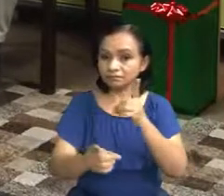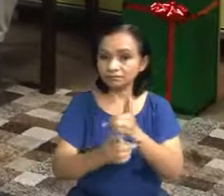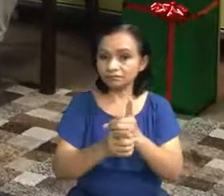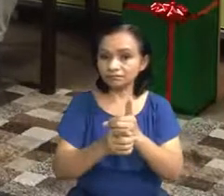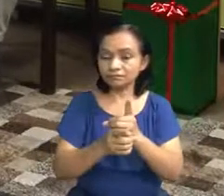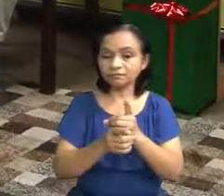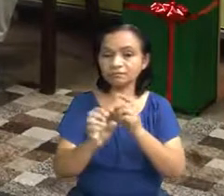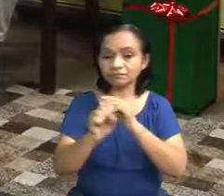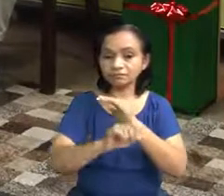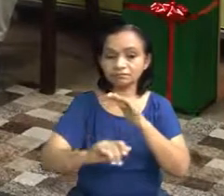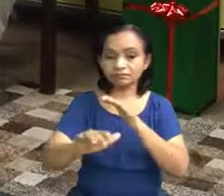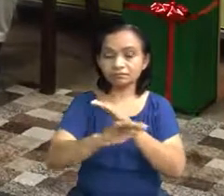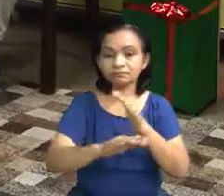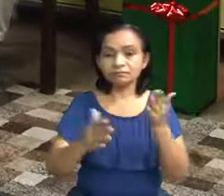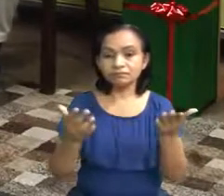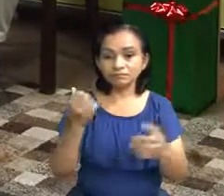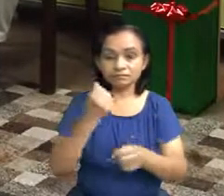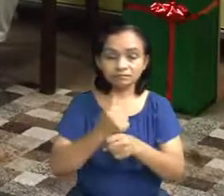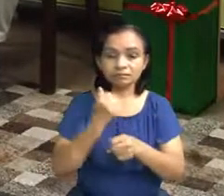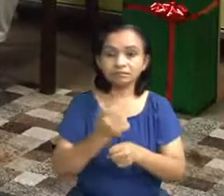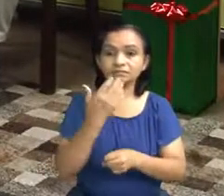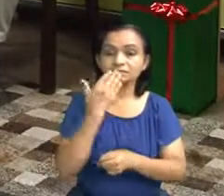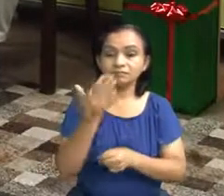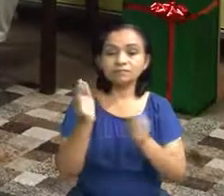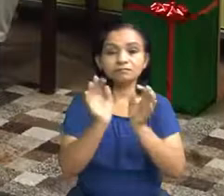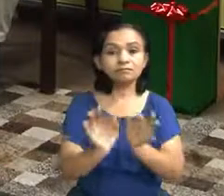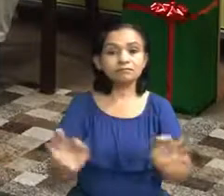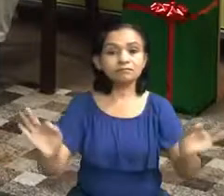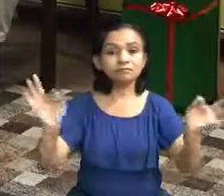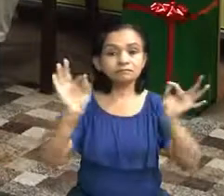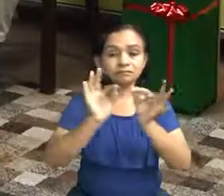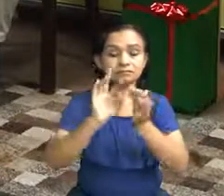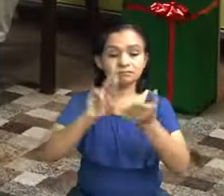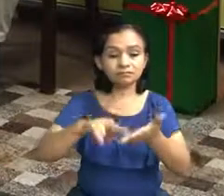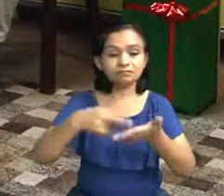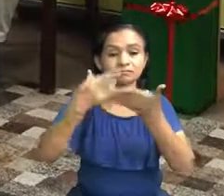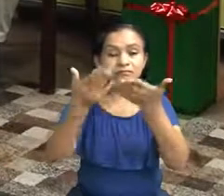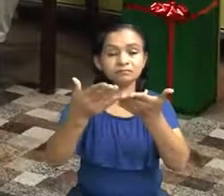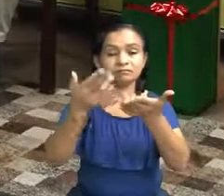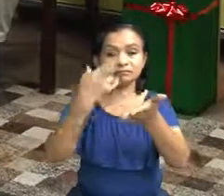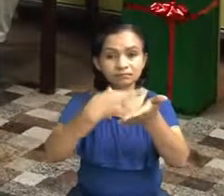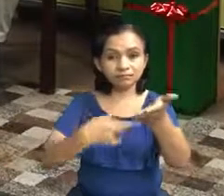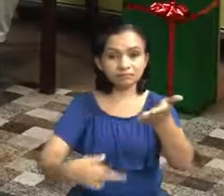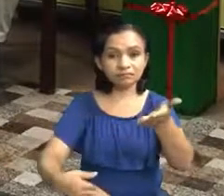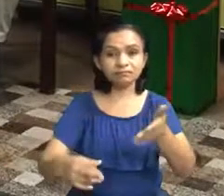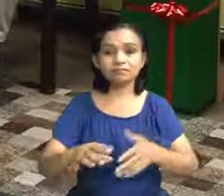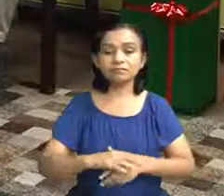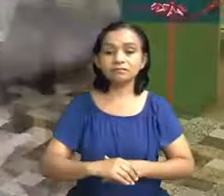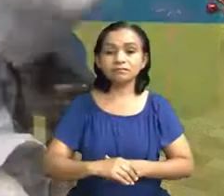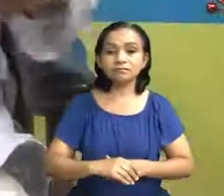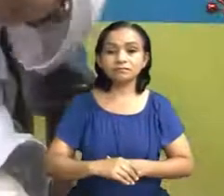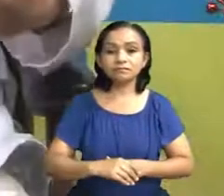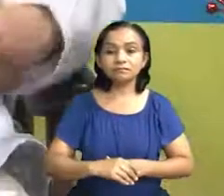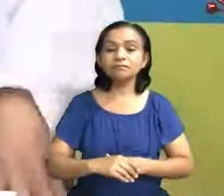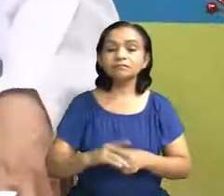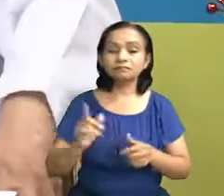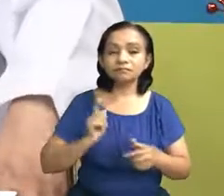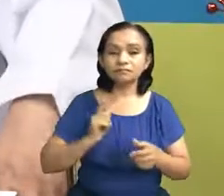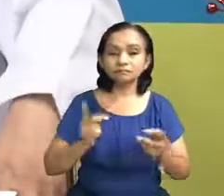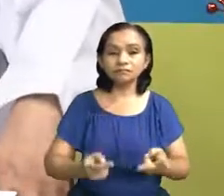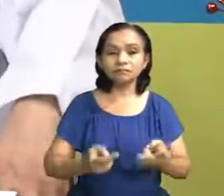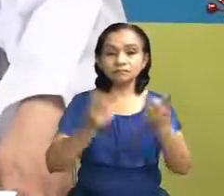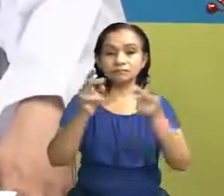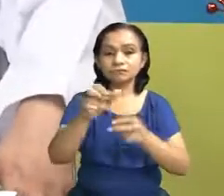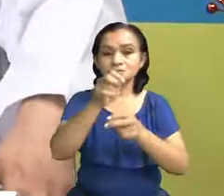de la sociedad para esa labor humanitaria tan importante como es donar sangre para garantizar la vida de otras